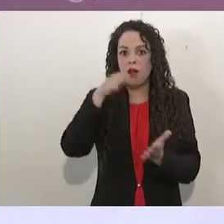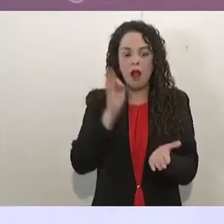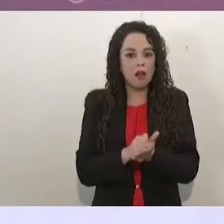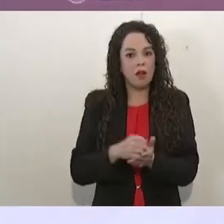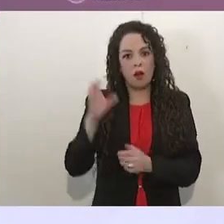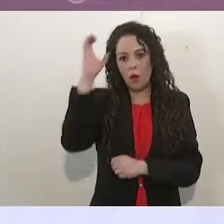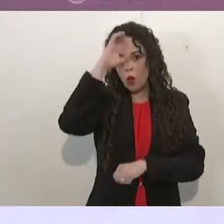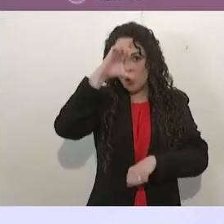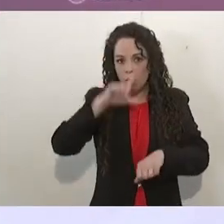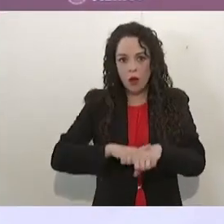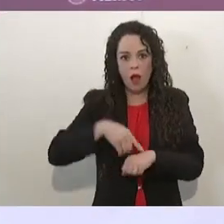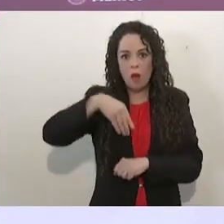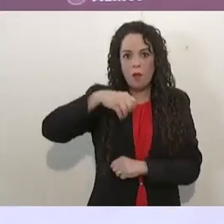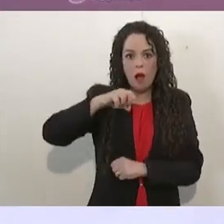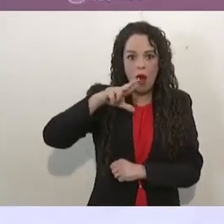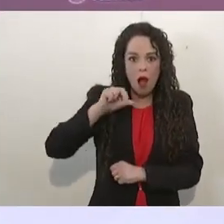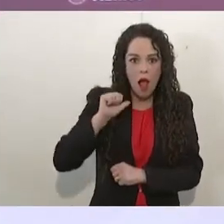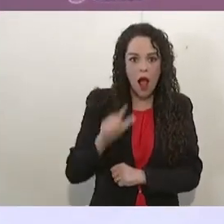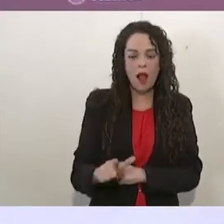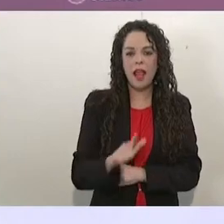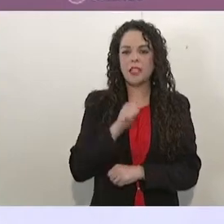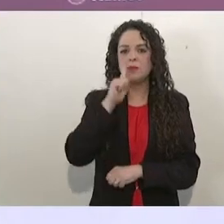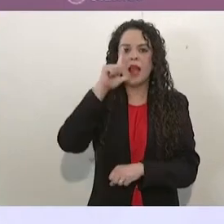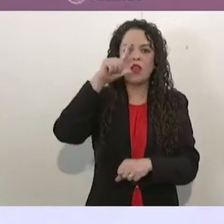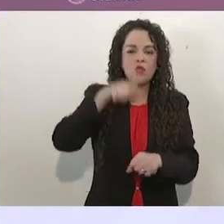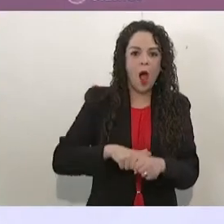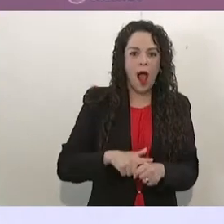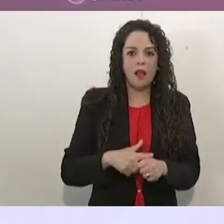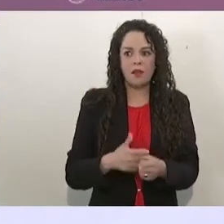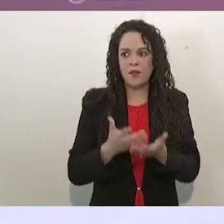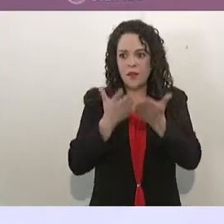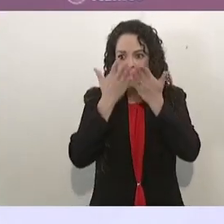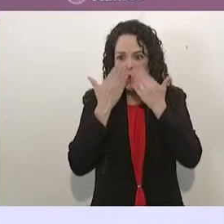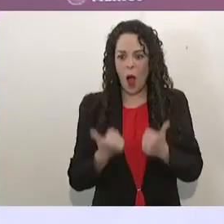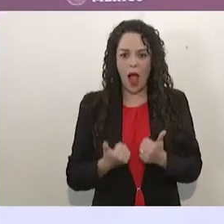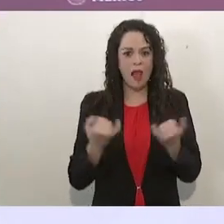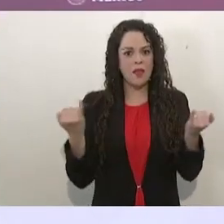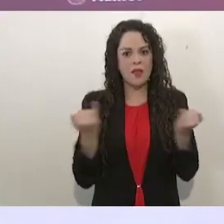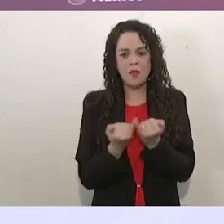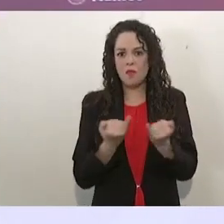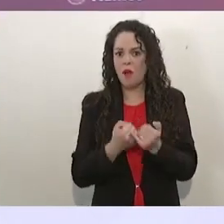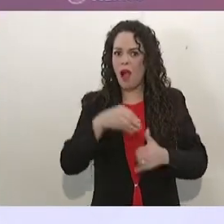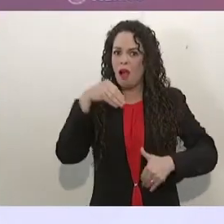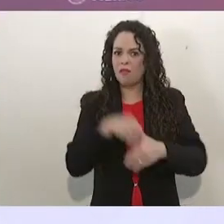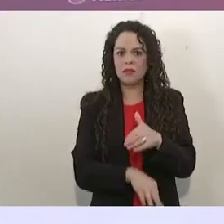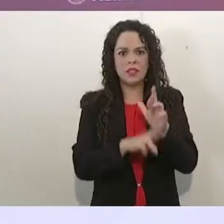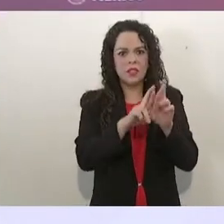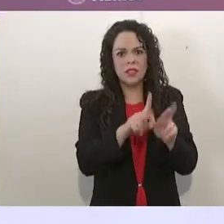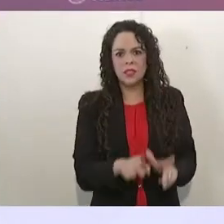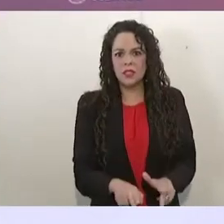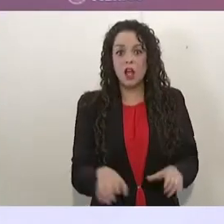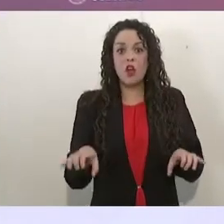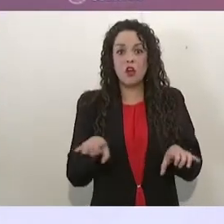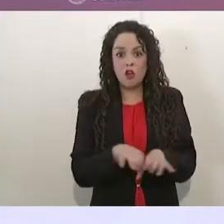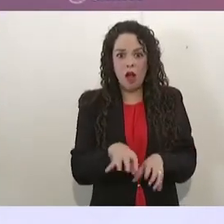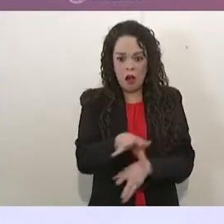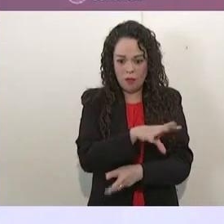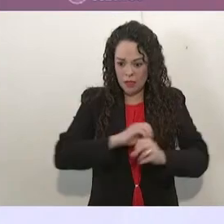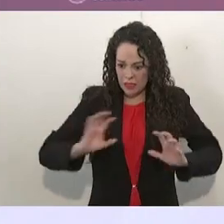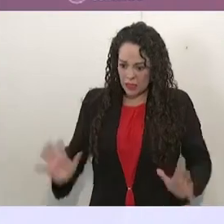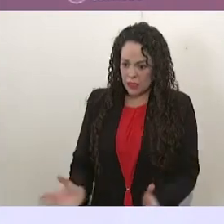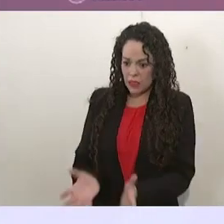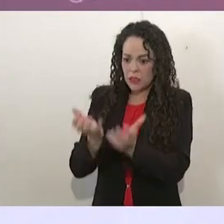morales, espirituales. Y esa decadencia solo la podíamos enfrentar con